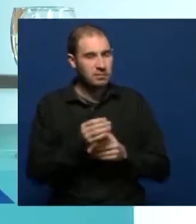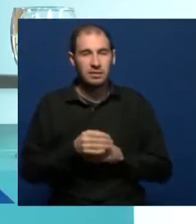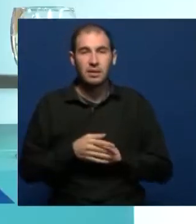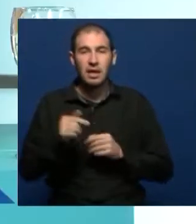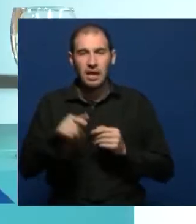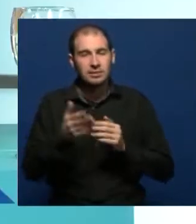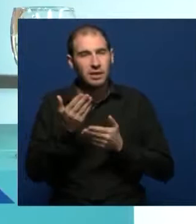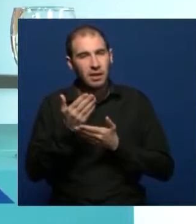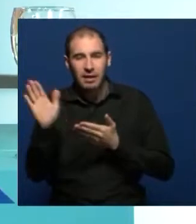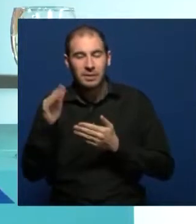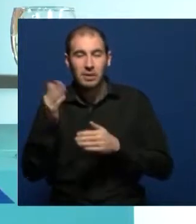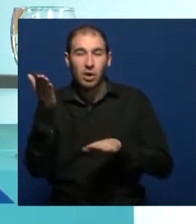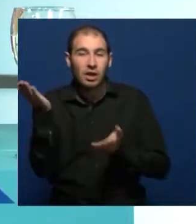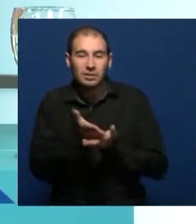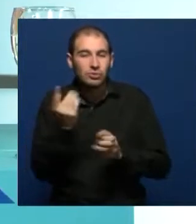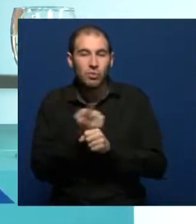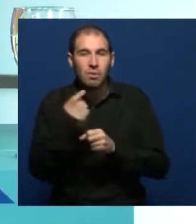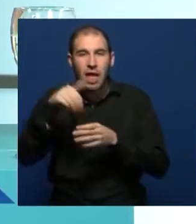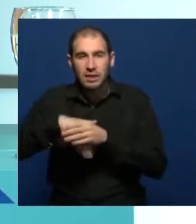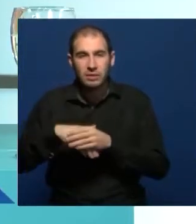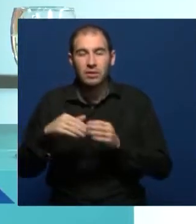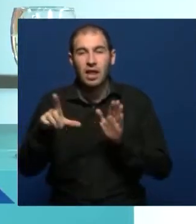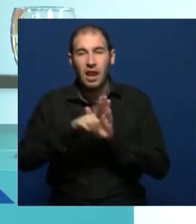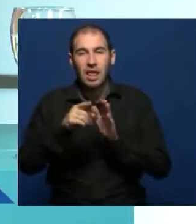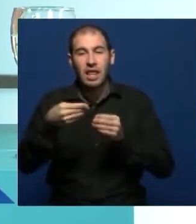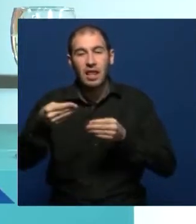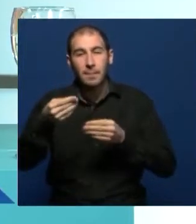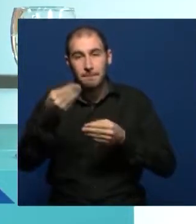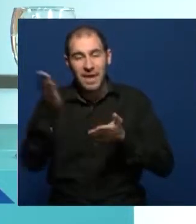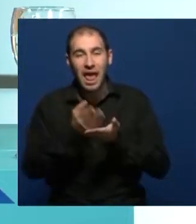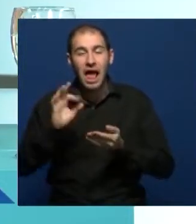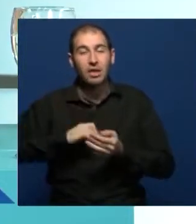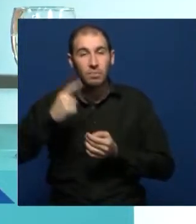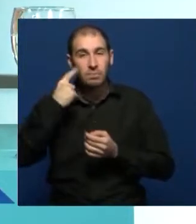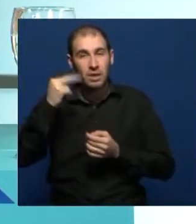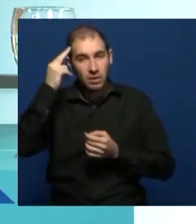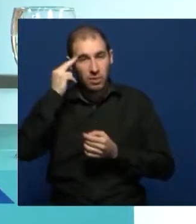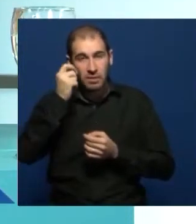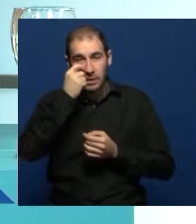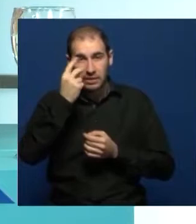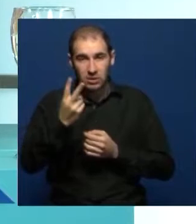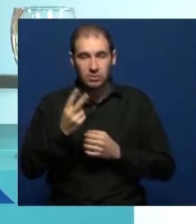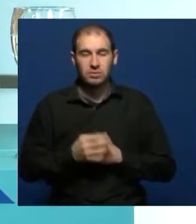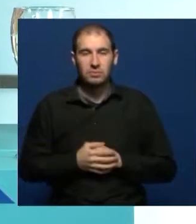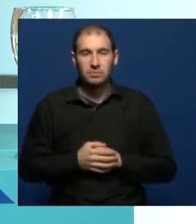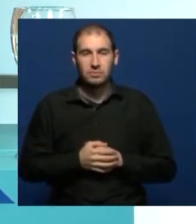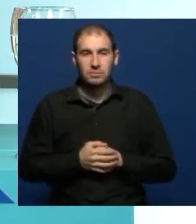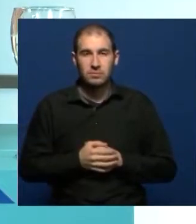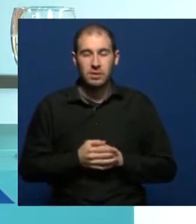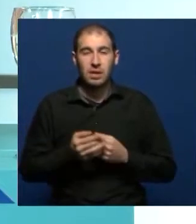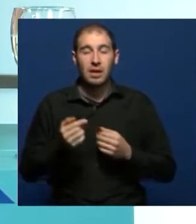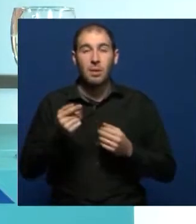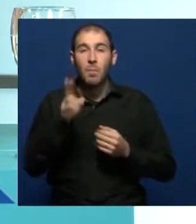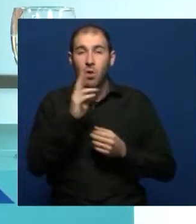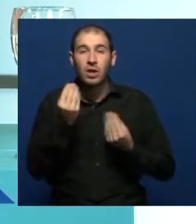Estas excepciones a la punibilidad están contempladas en la legislación penal desde el año 1922 y sin embargo